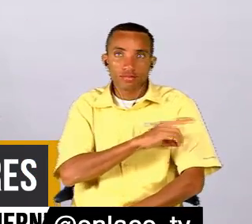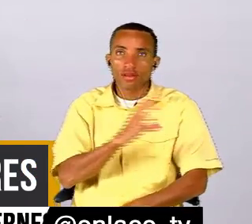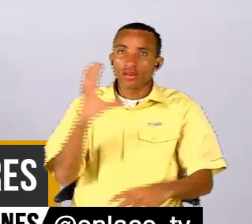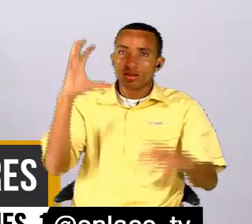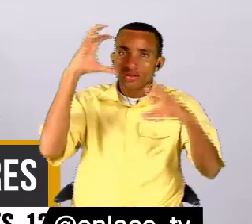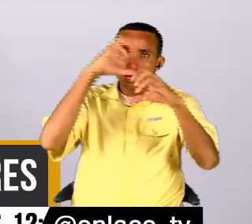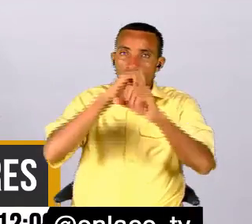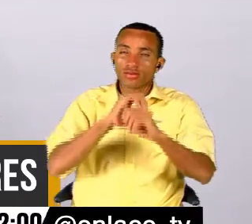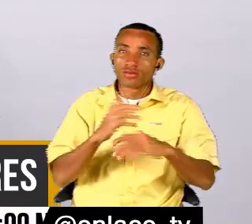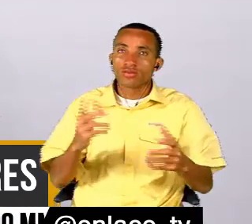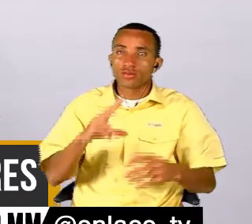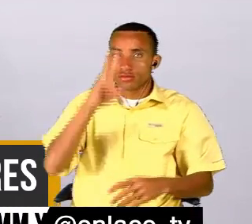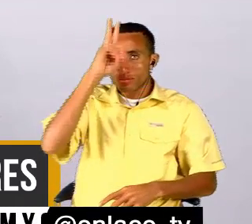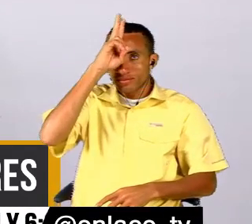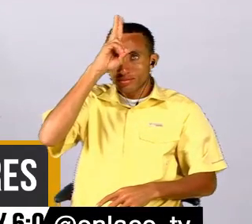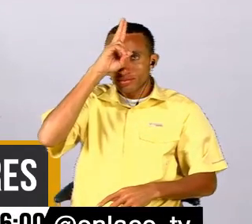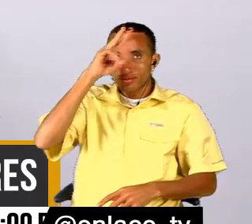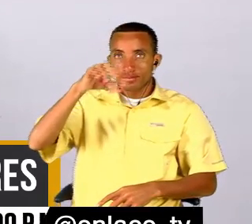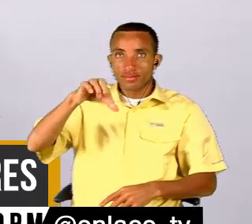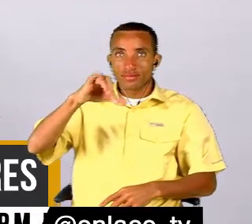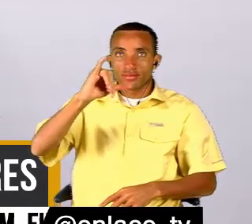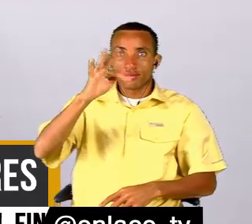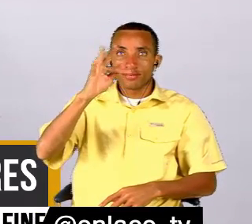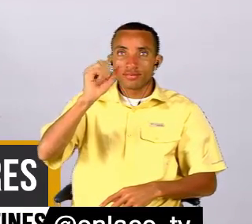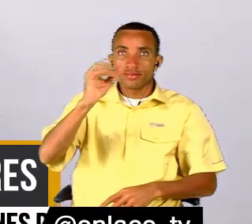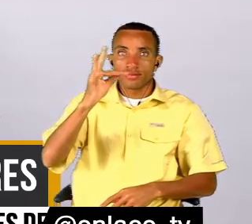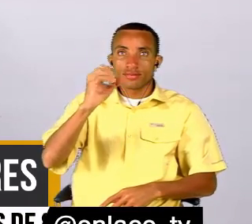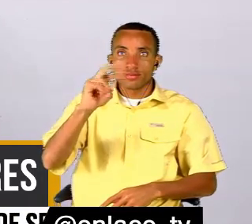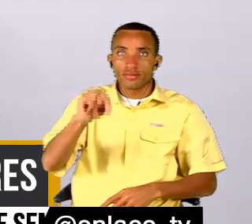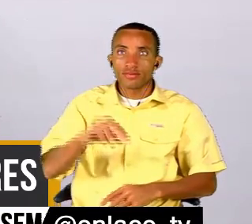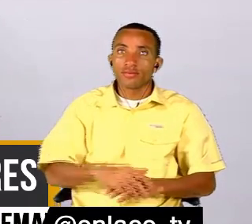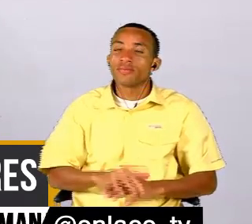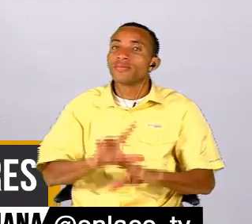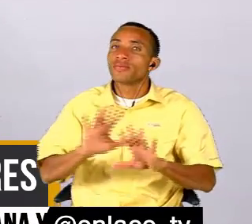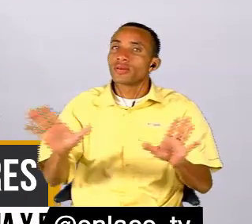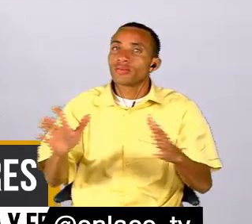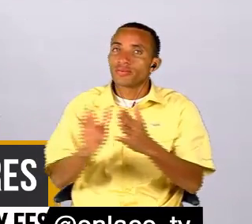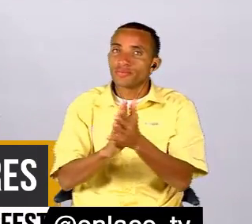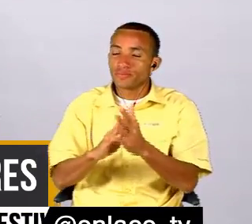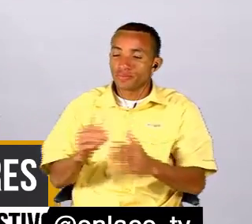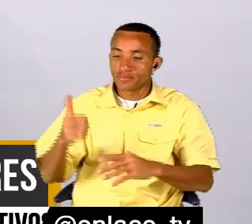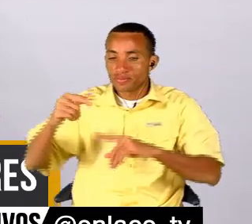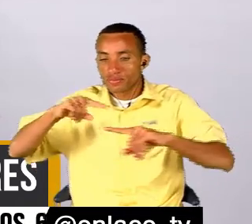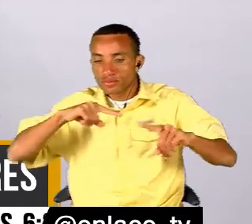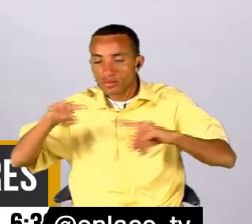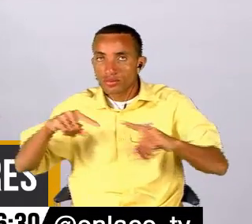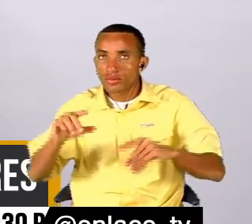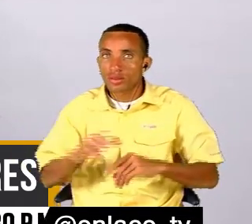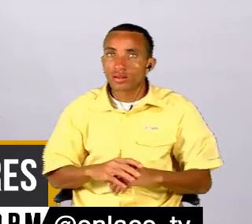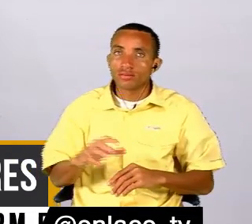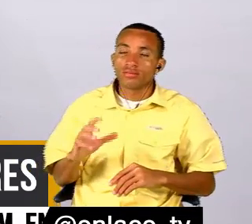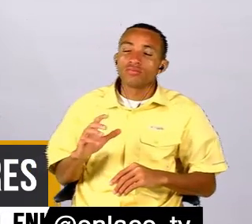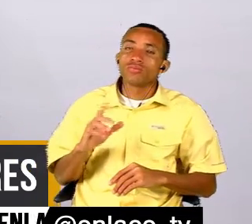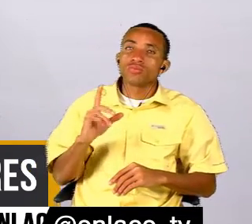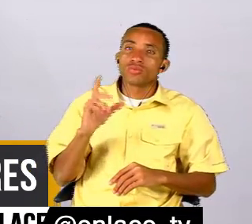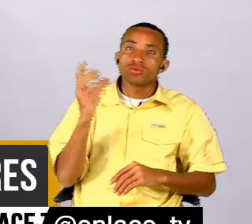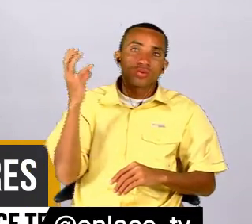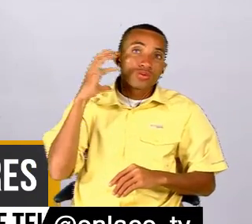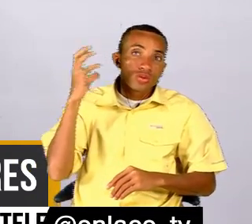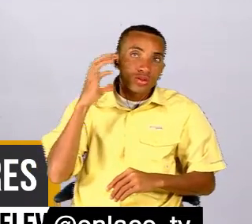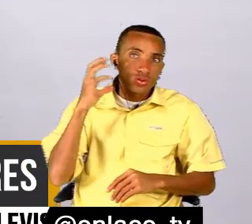muy importantes, como es a don Arsenio Jaraba Garay, el gerente de Talleres Unidos, quien está cumpliendo